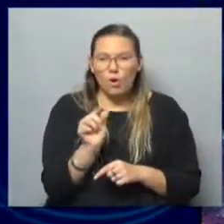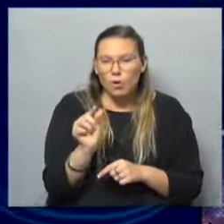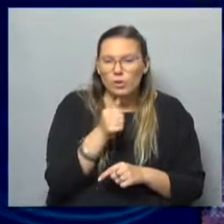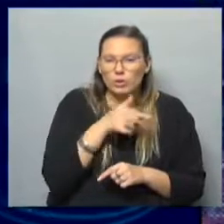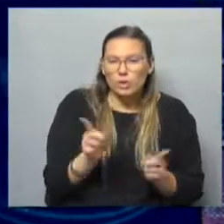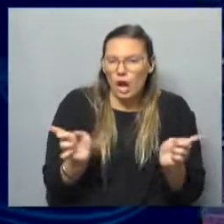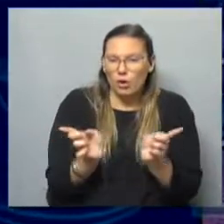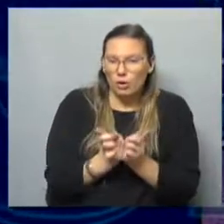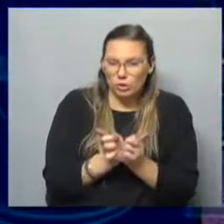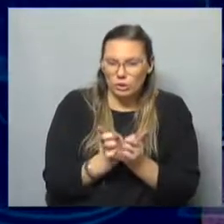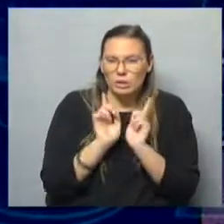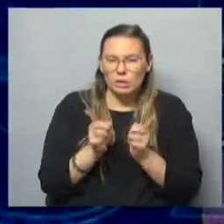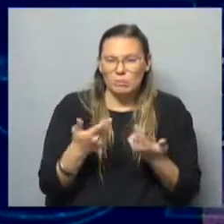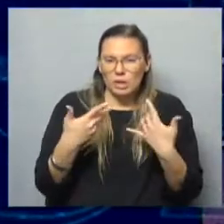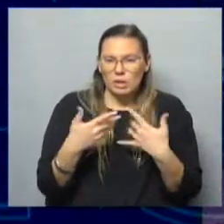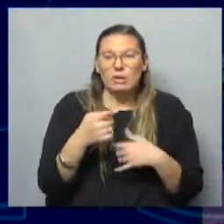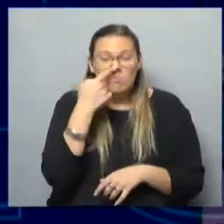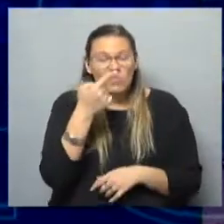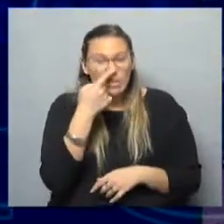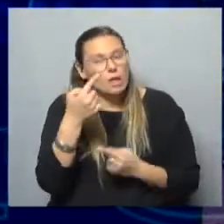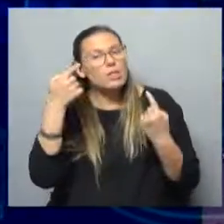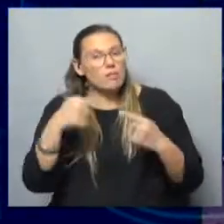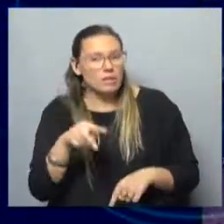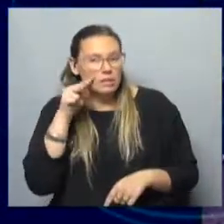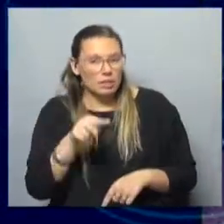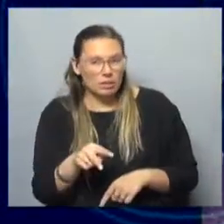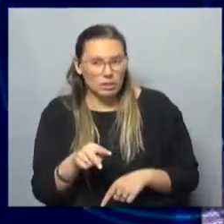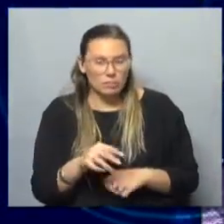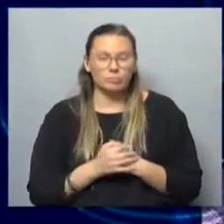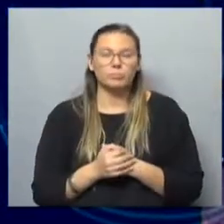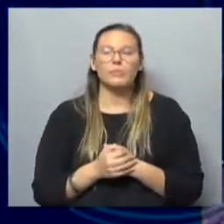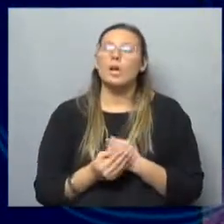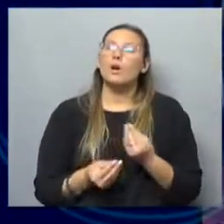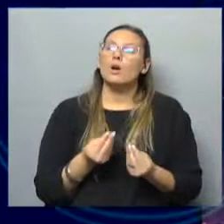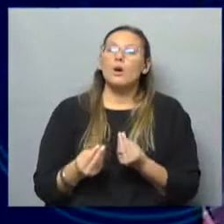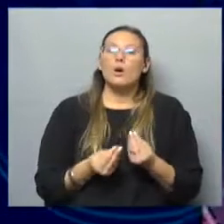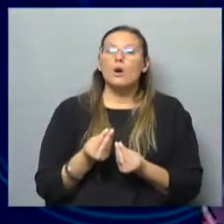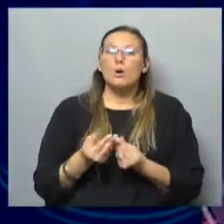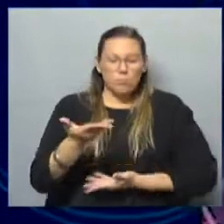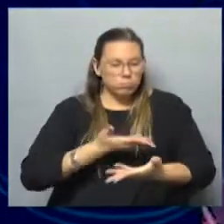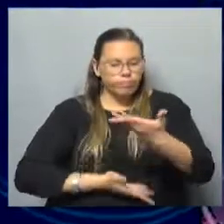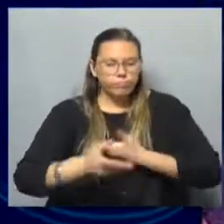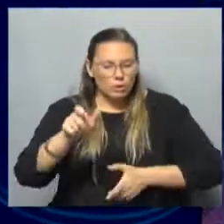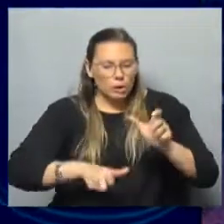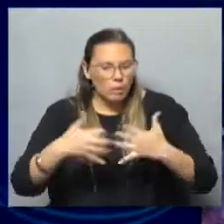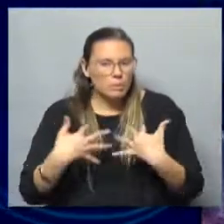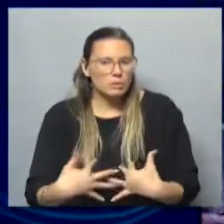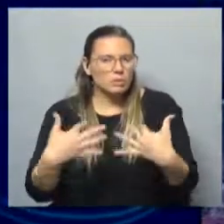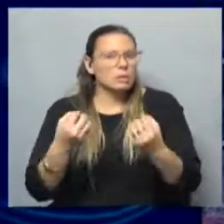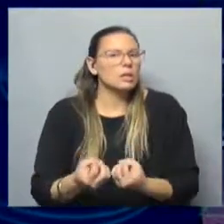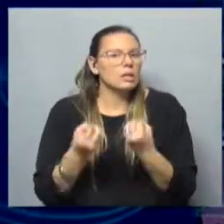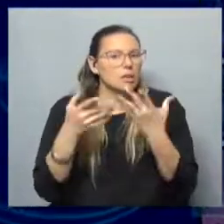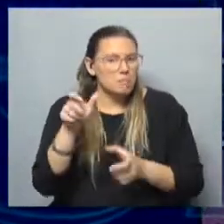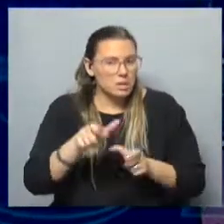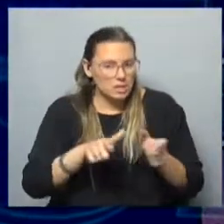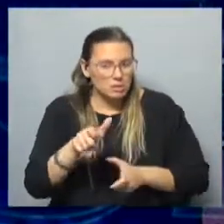medio. Que es algo interesante, diferente de ver dentro de la impro. ¿Cómo se da eso del intercambio con el público? ¿Cómo el público los